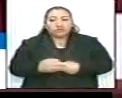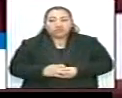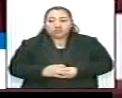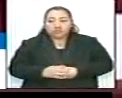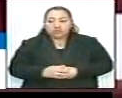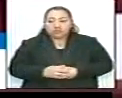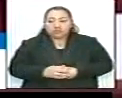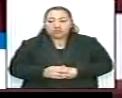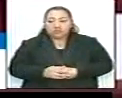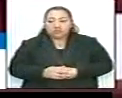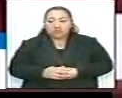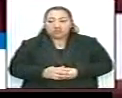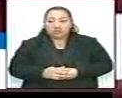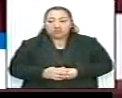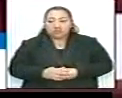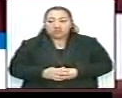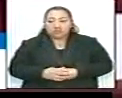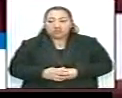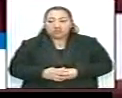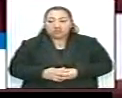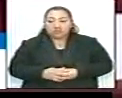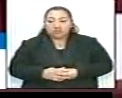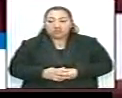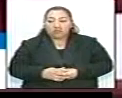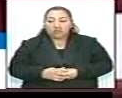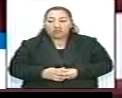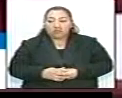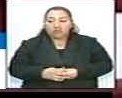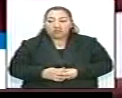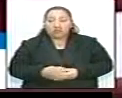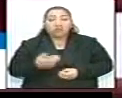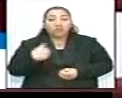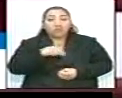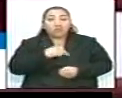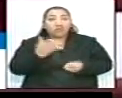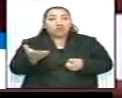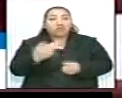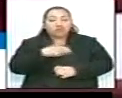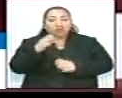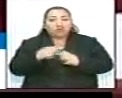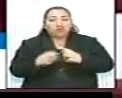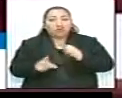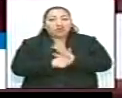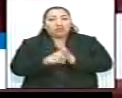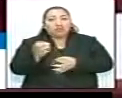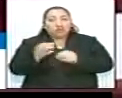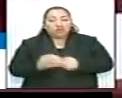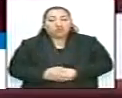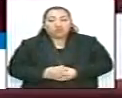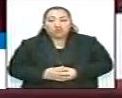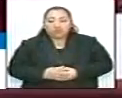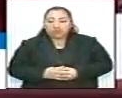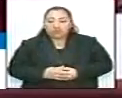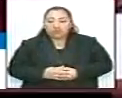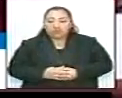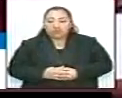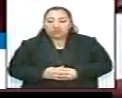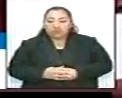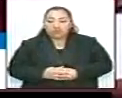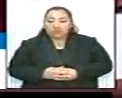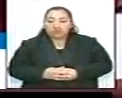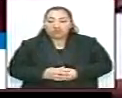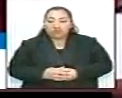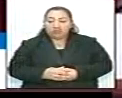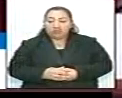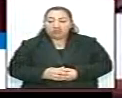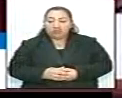el titular del sector y además conocer, nosotros hemos recepcionado el proyecto de la ley de presupuesto. Conocer qué tanto se ha